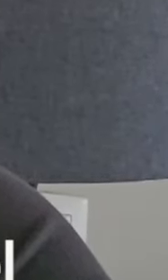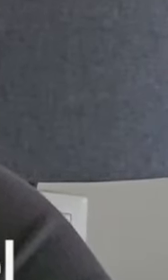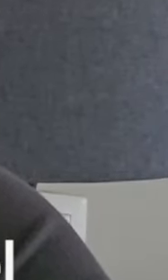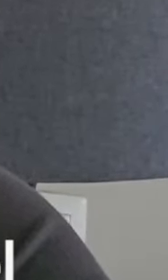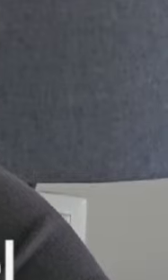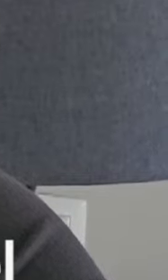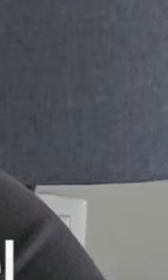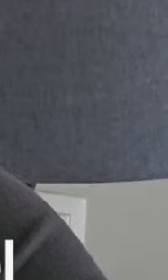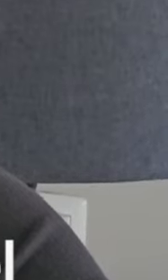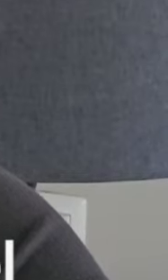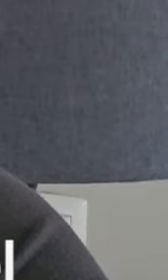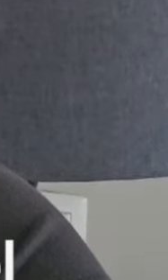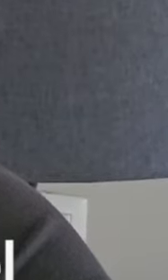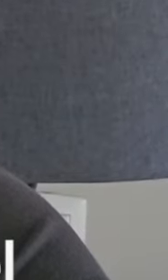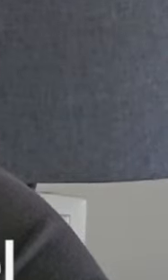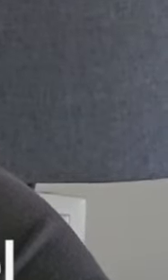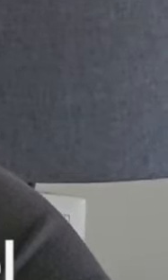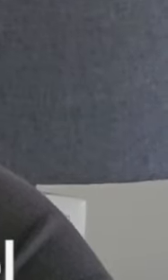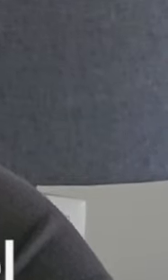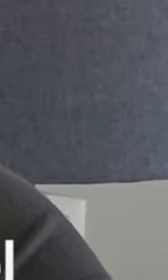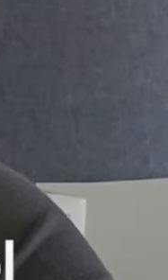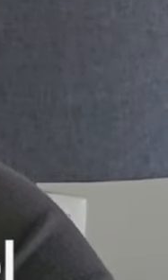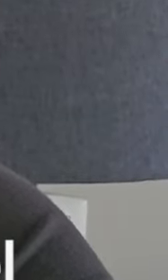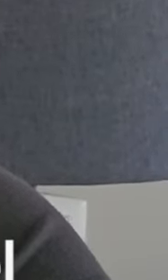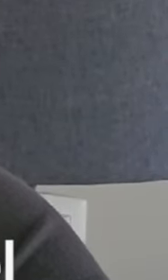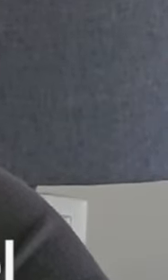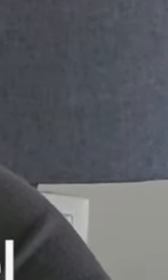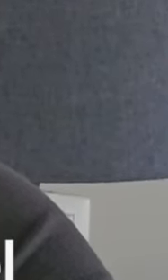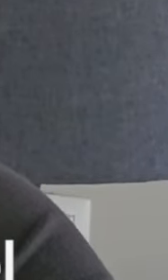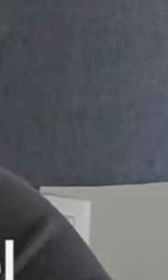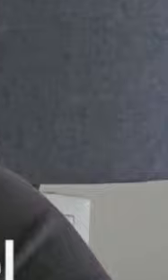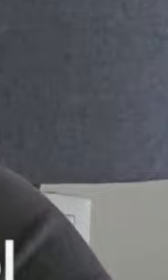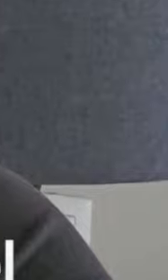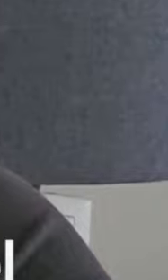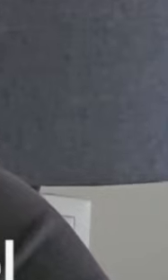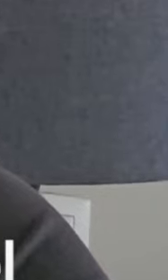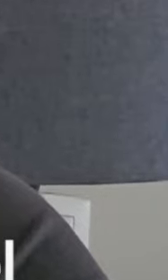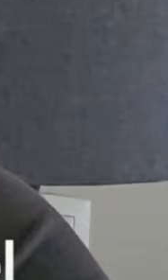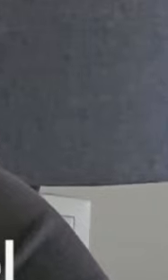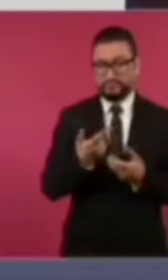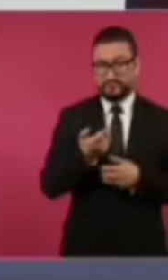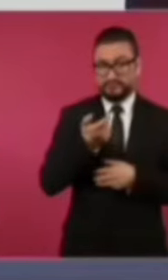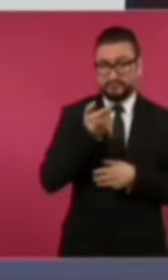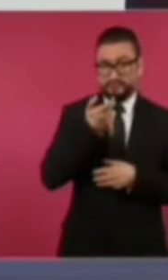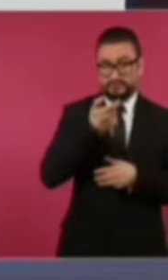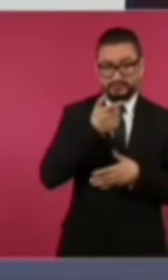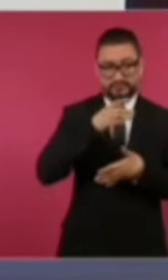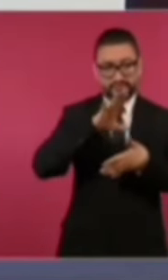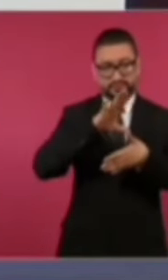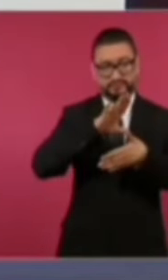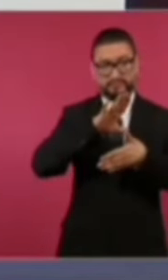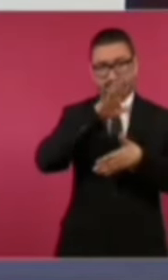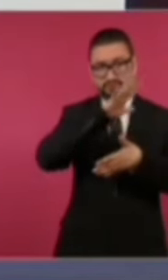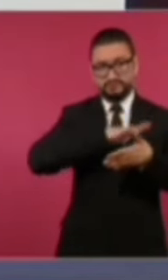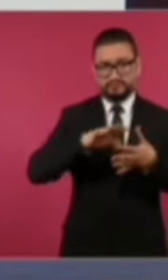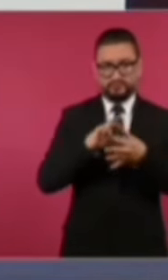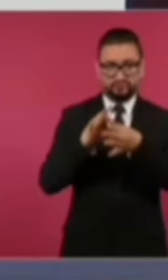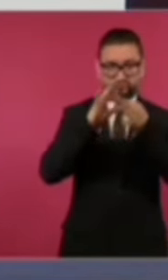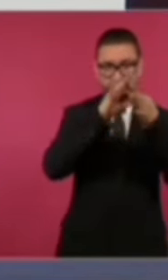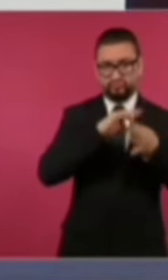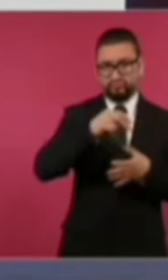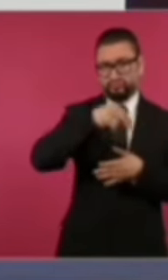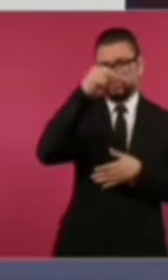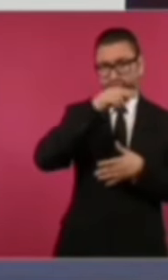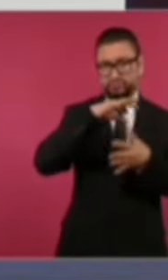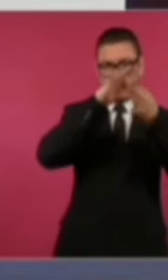integración comercial es un hecho, también dice López Obrador, que se está buscando que no haya desequilibrios comerciales. América del Norte y de toda